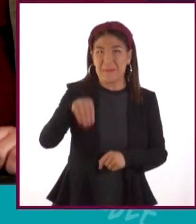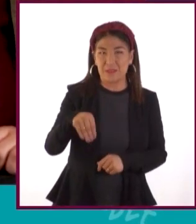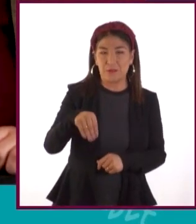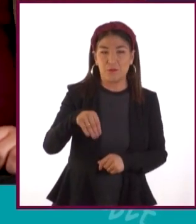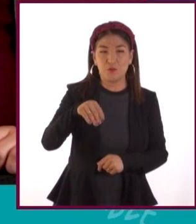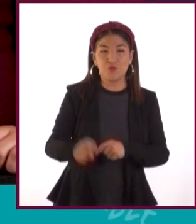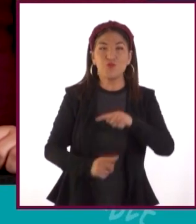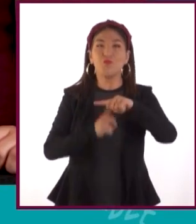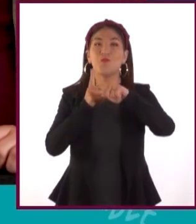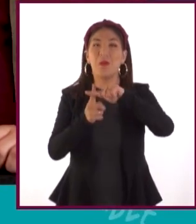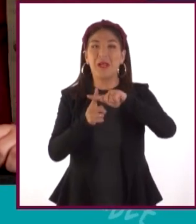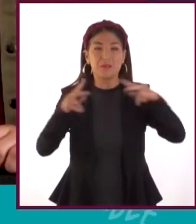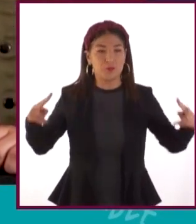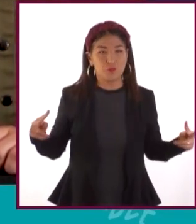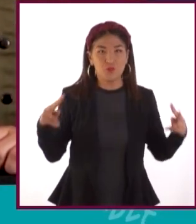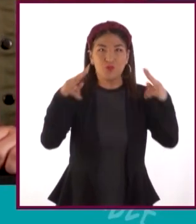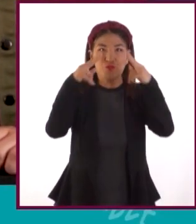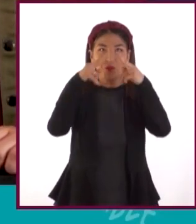Tierra, que es